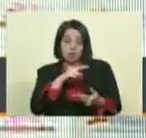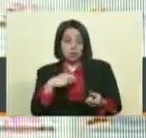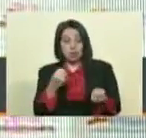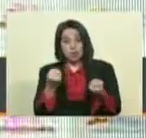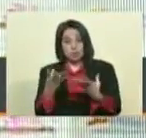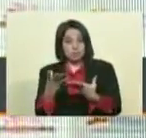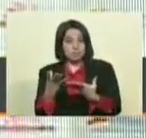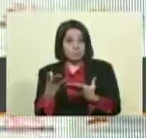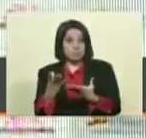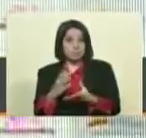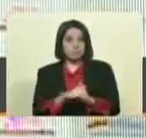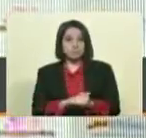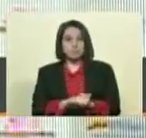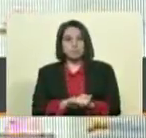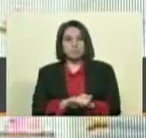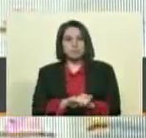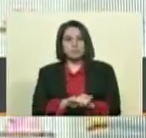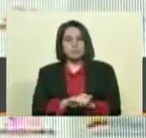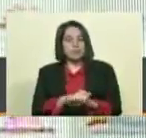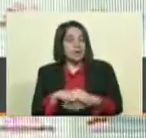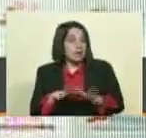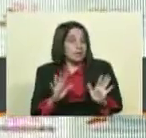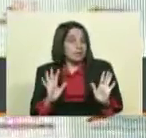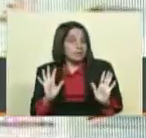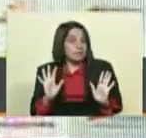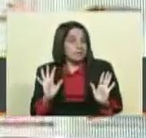darle. ¿Ah?